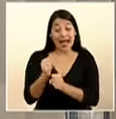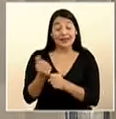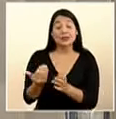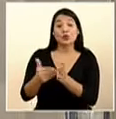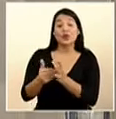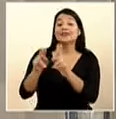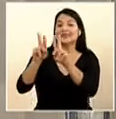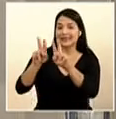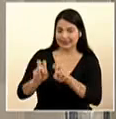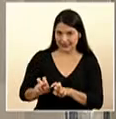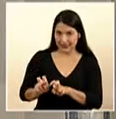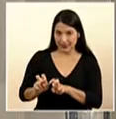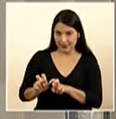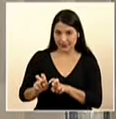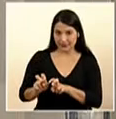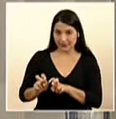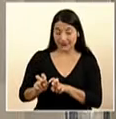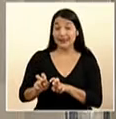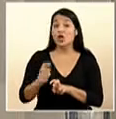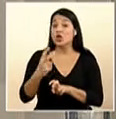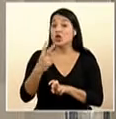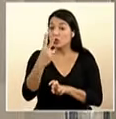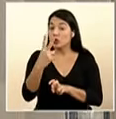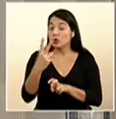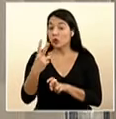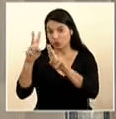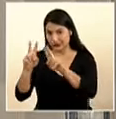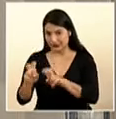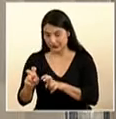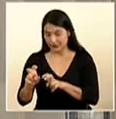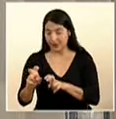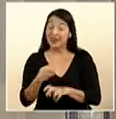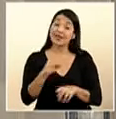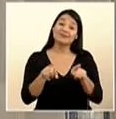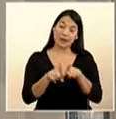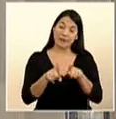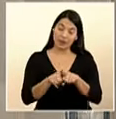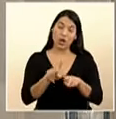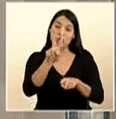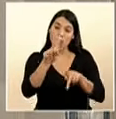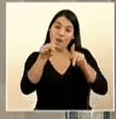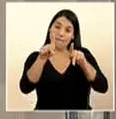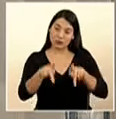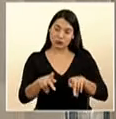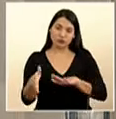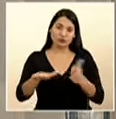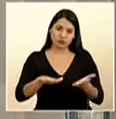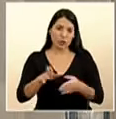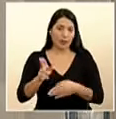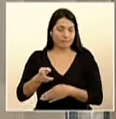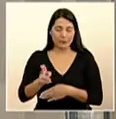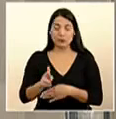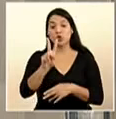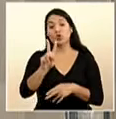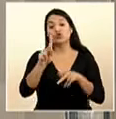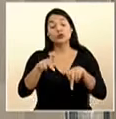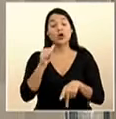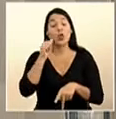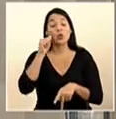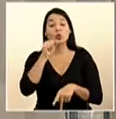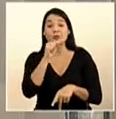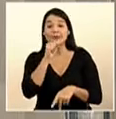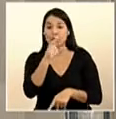y se contabilizan dos lamentables fallecimientos que corresponden con dos adultos mayores costarricenses